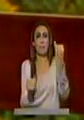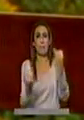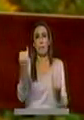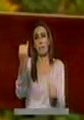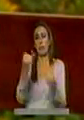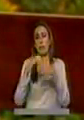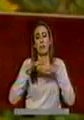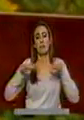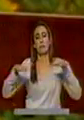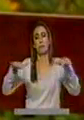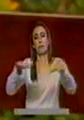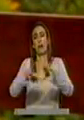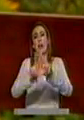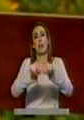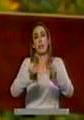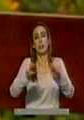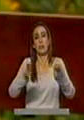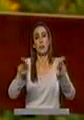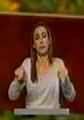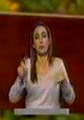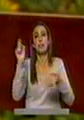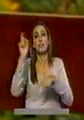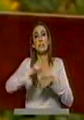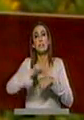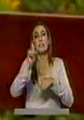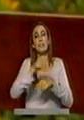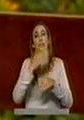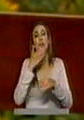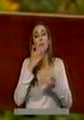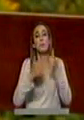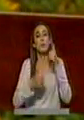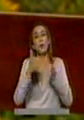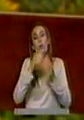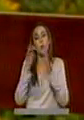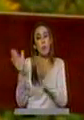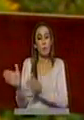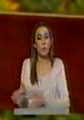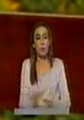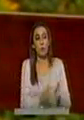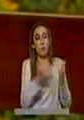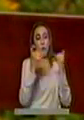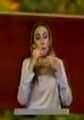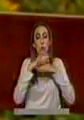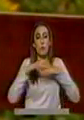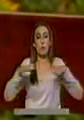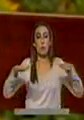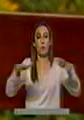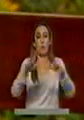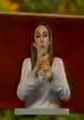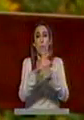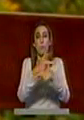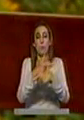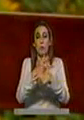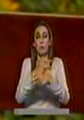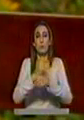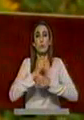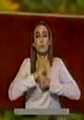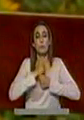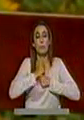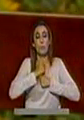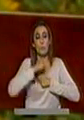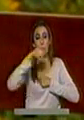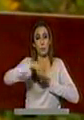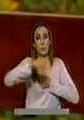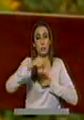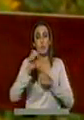llena de naturaleza, la cual necesitamos complementarla con productos propios de aquí para